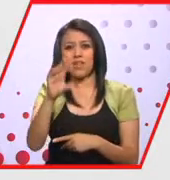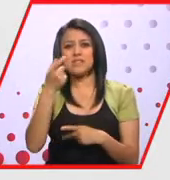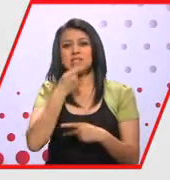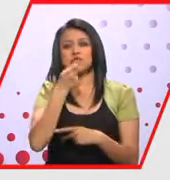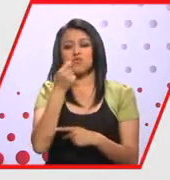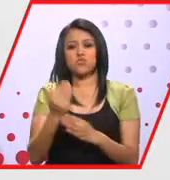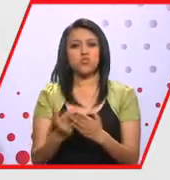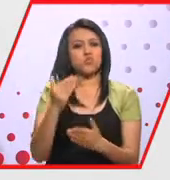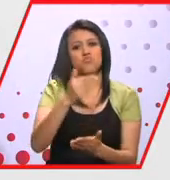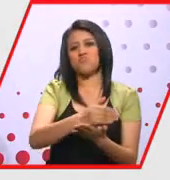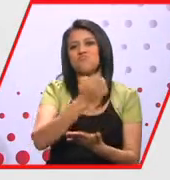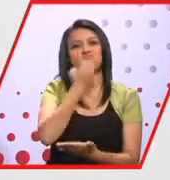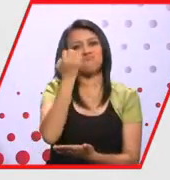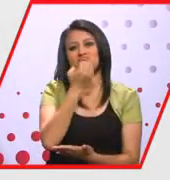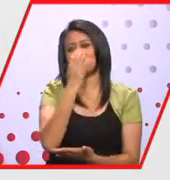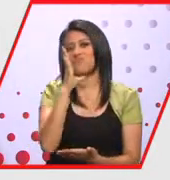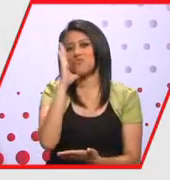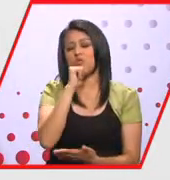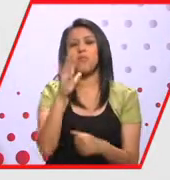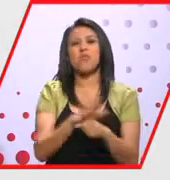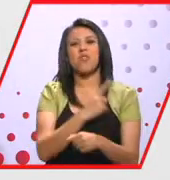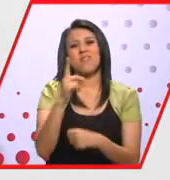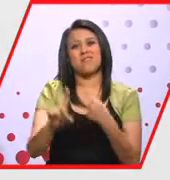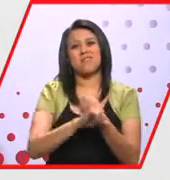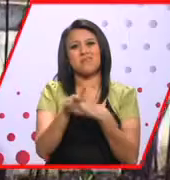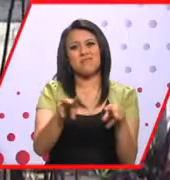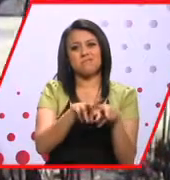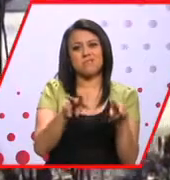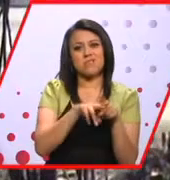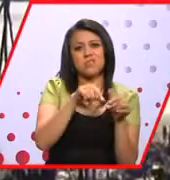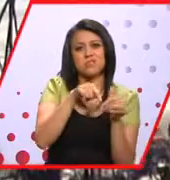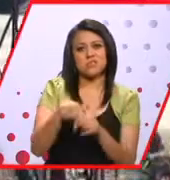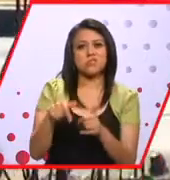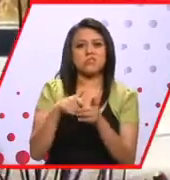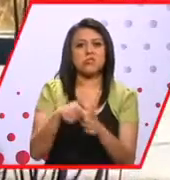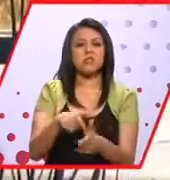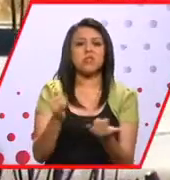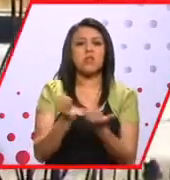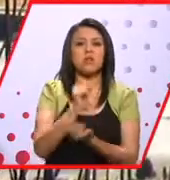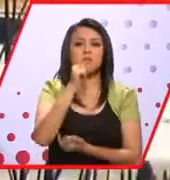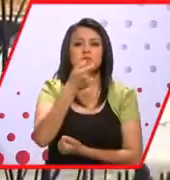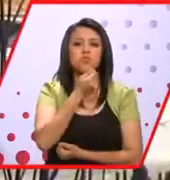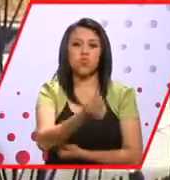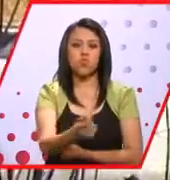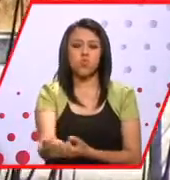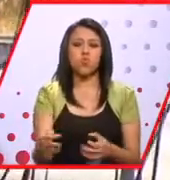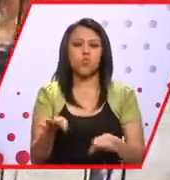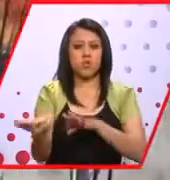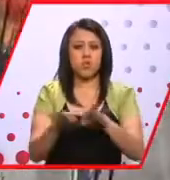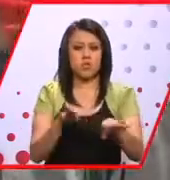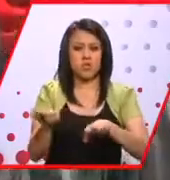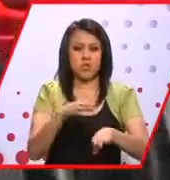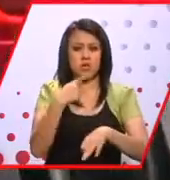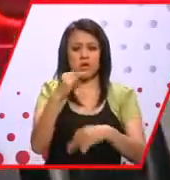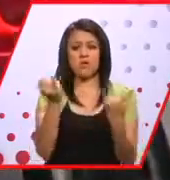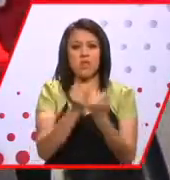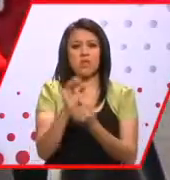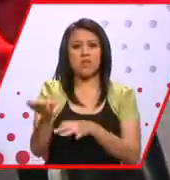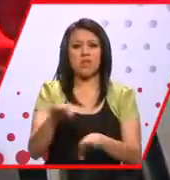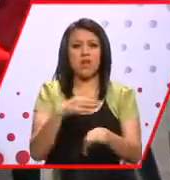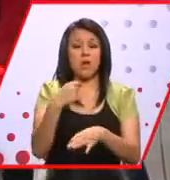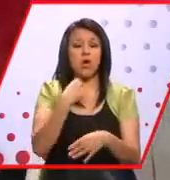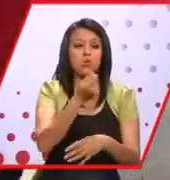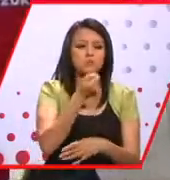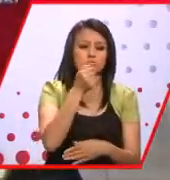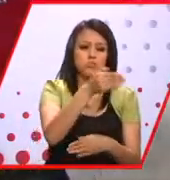la escuela, lo que aumenta su vulnerabilidad a la marginación. En otro sector está el trabajo infantil, definido como todo trabajo que priva a los niños